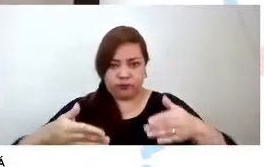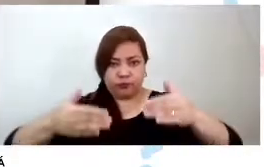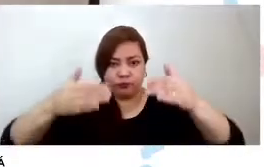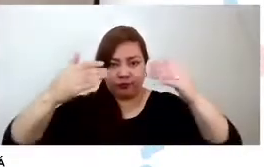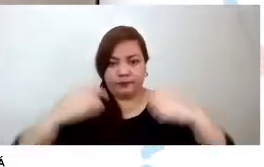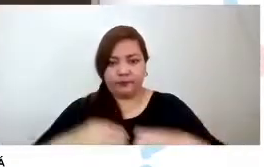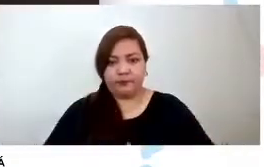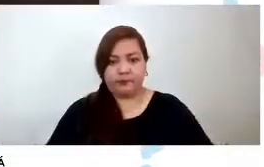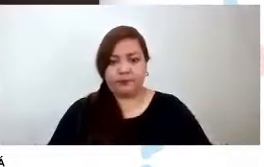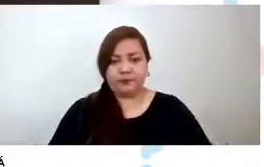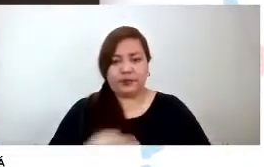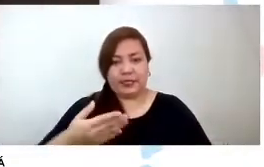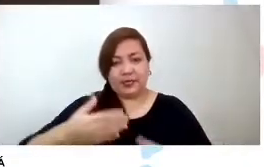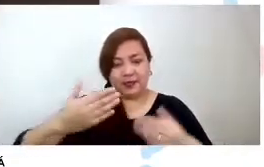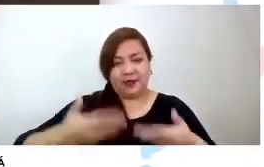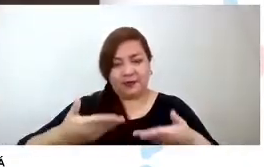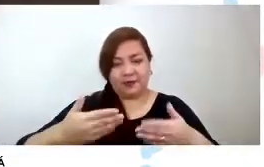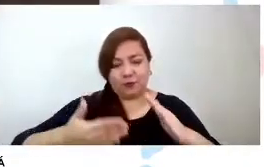Está cargando.